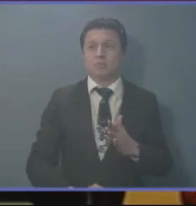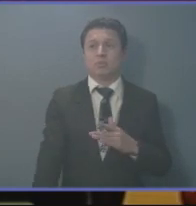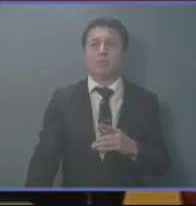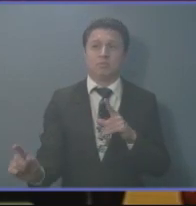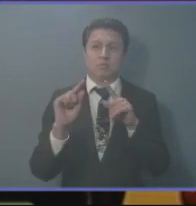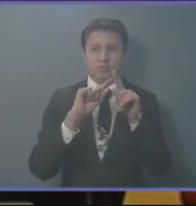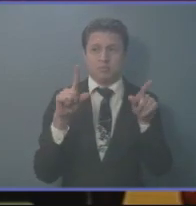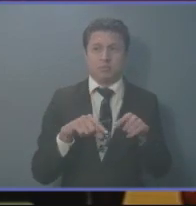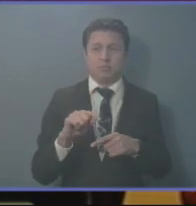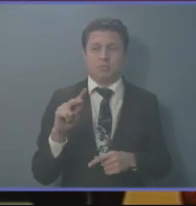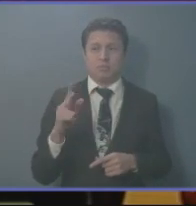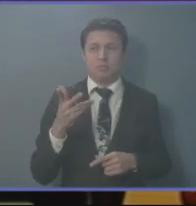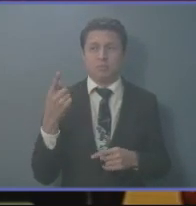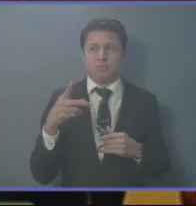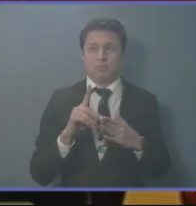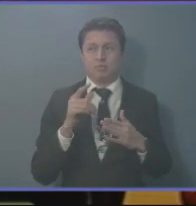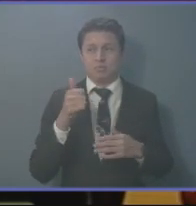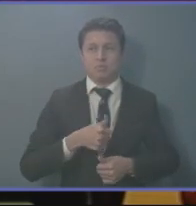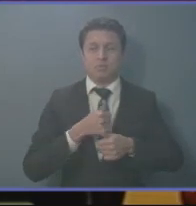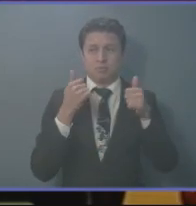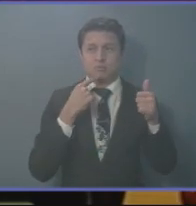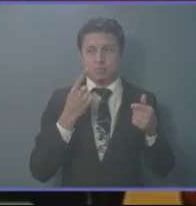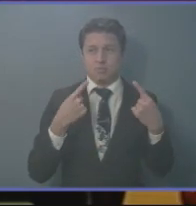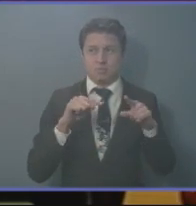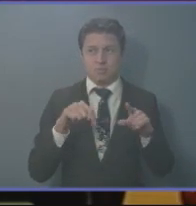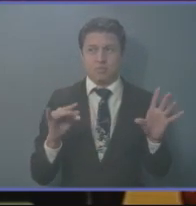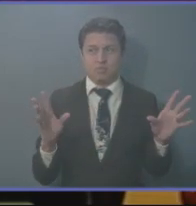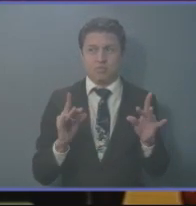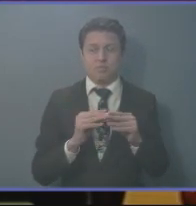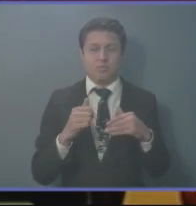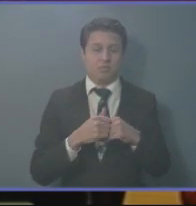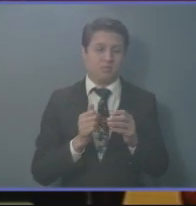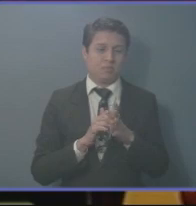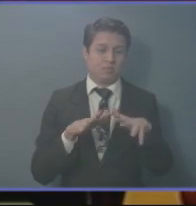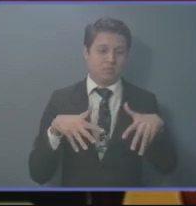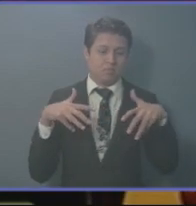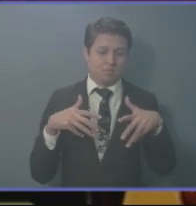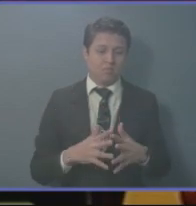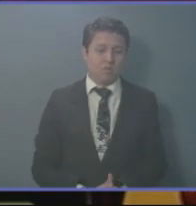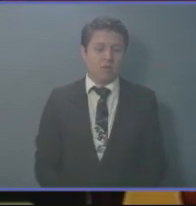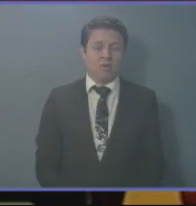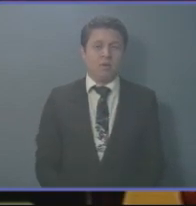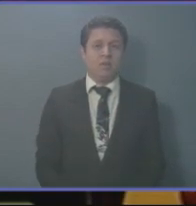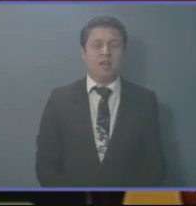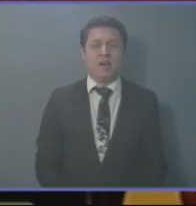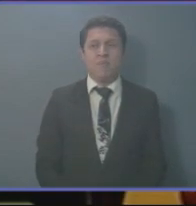los colegas diputados que aún están presentes.